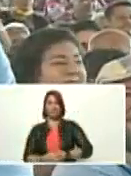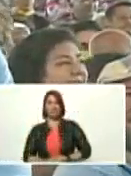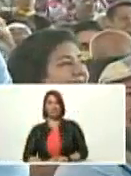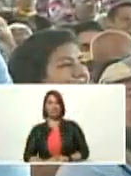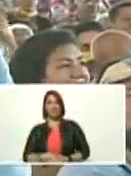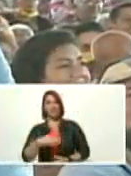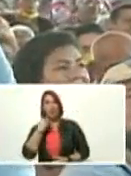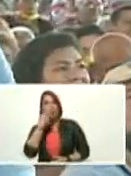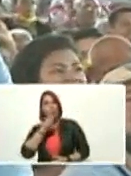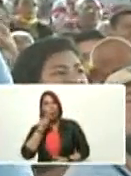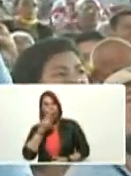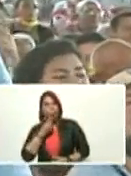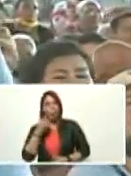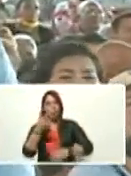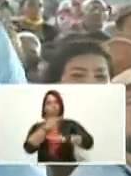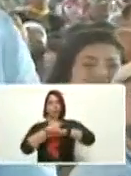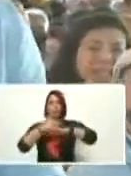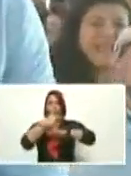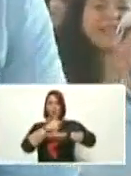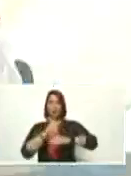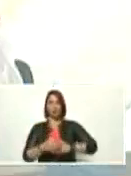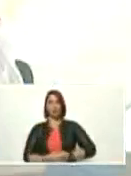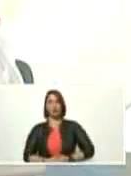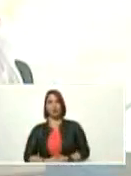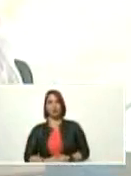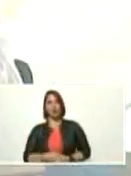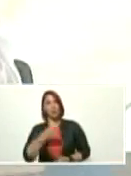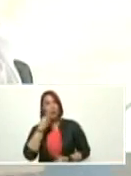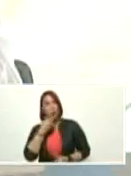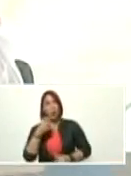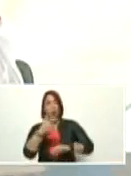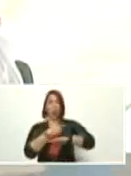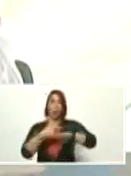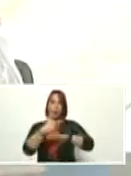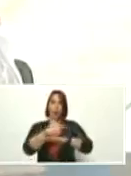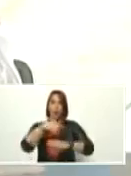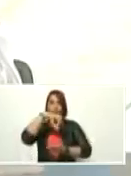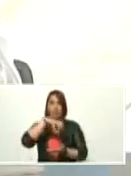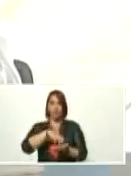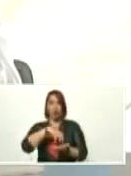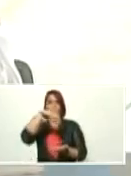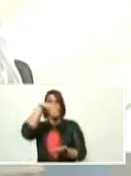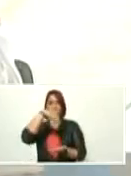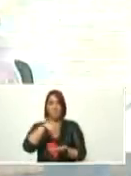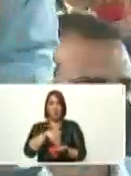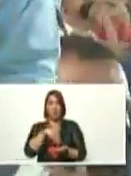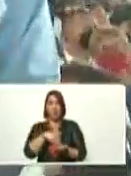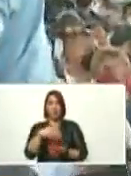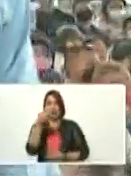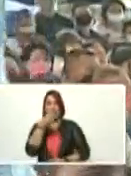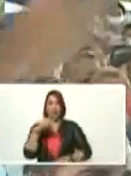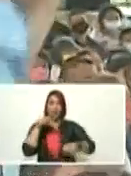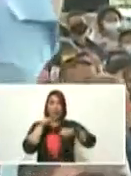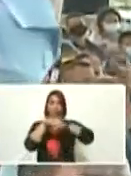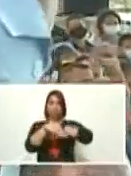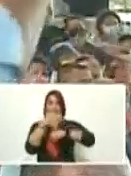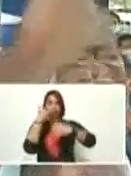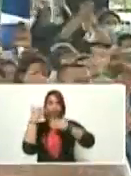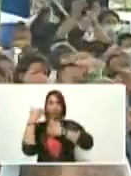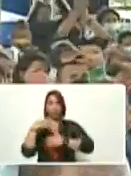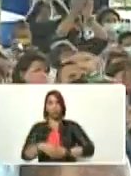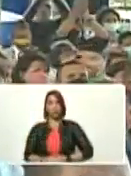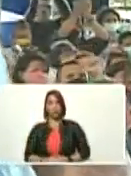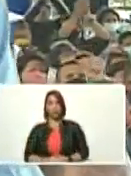Joven gobernador. Al joven gobernador de Miranda, Héctor Rodríguez Castro, que hoy no